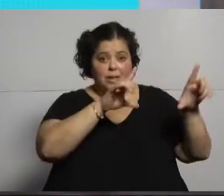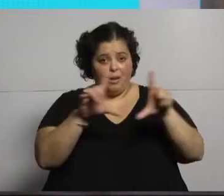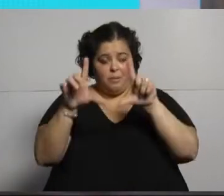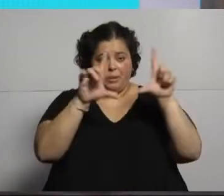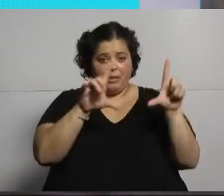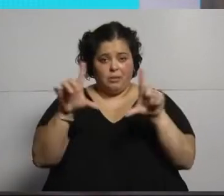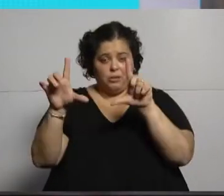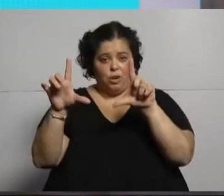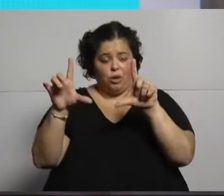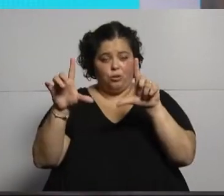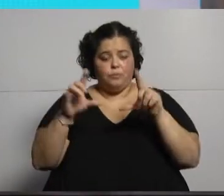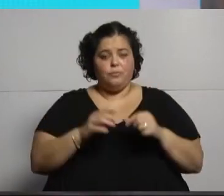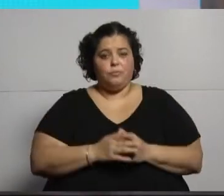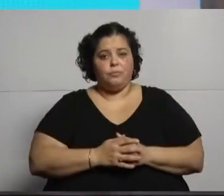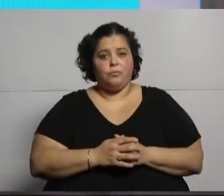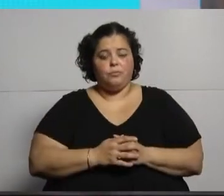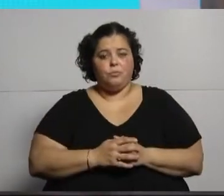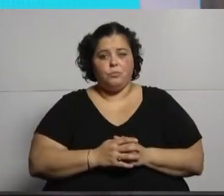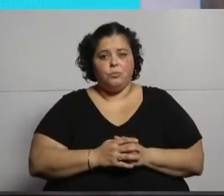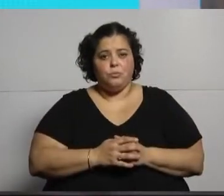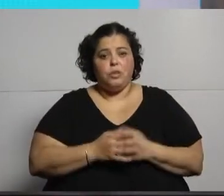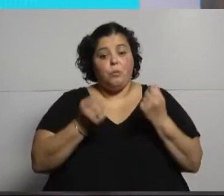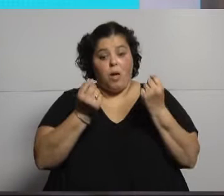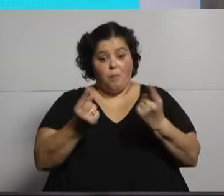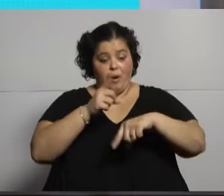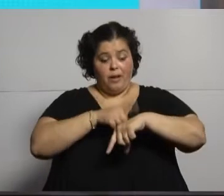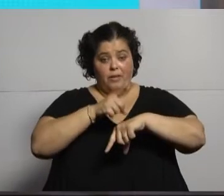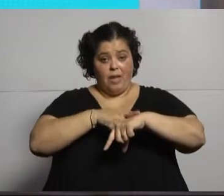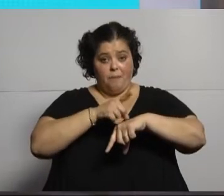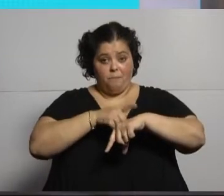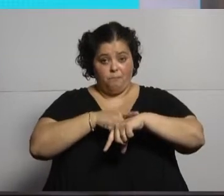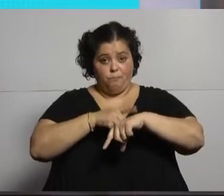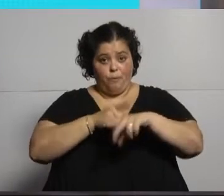voy a tratar además de fijar tiempo para poder